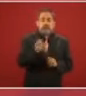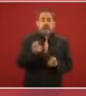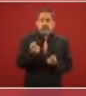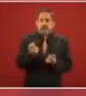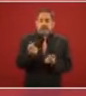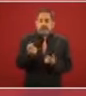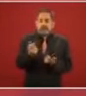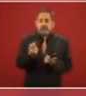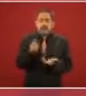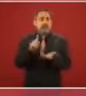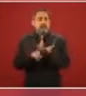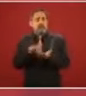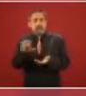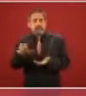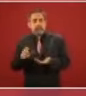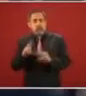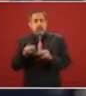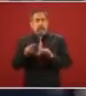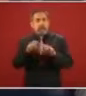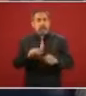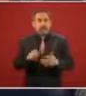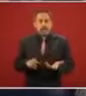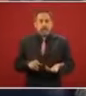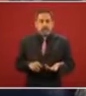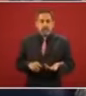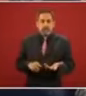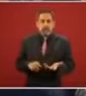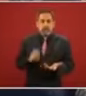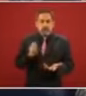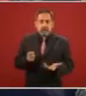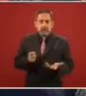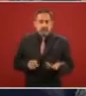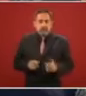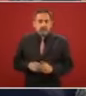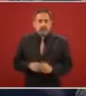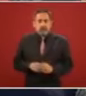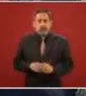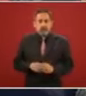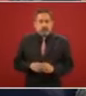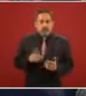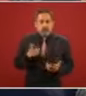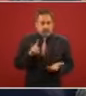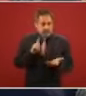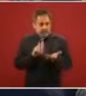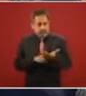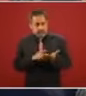en 1.500, o sea, en 1.000